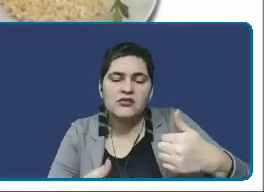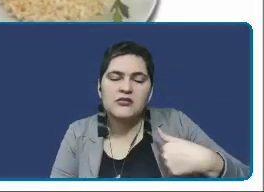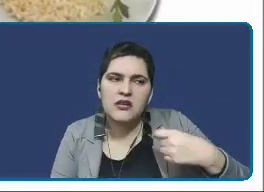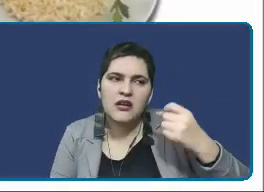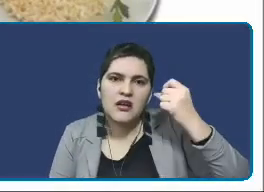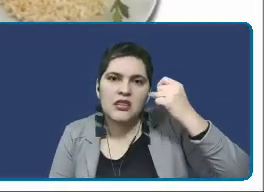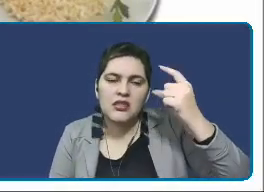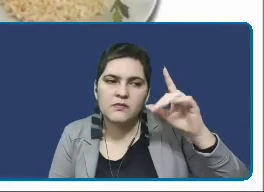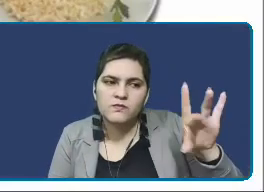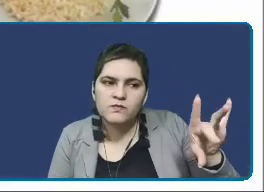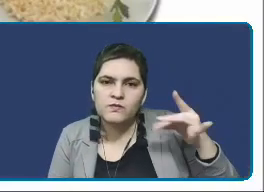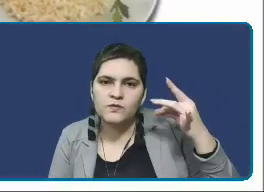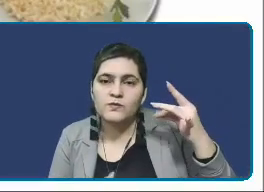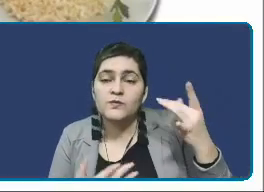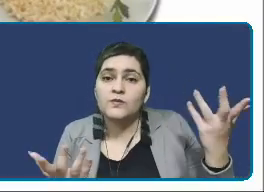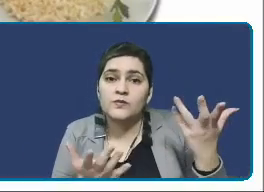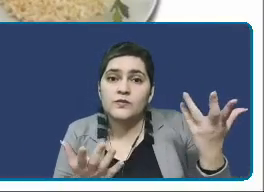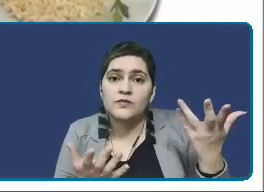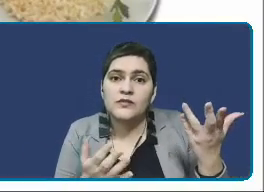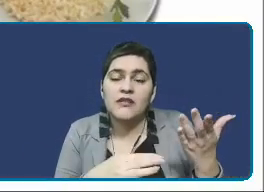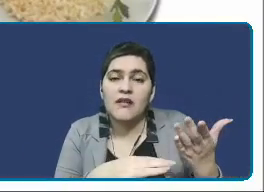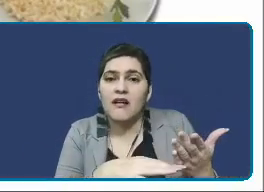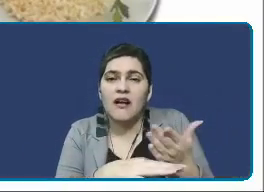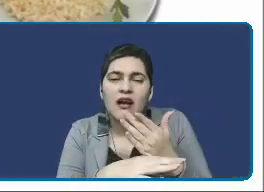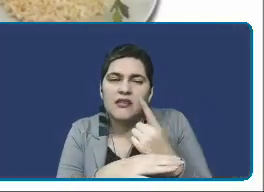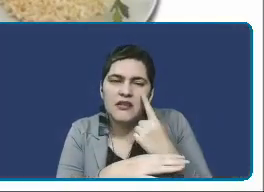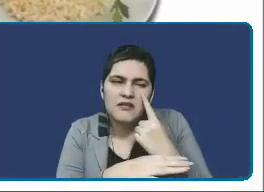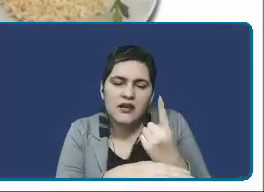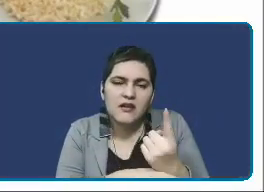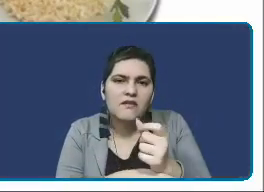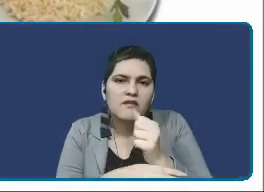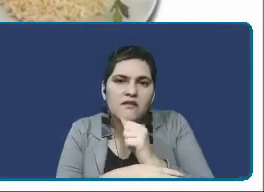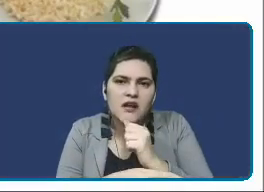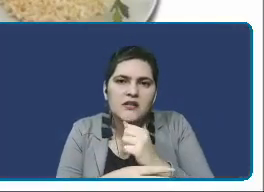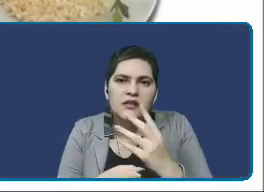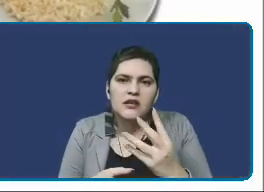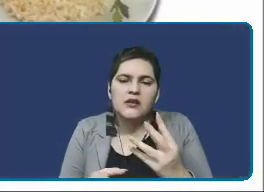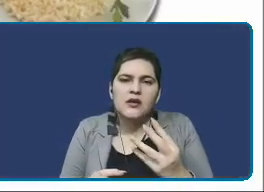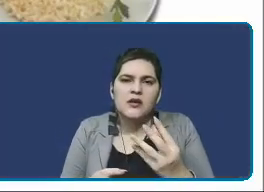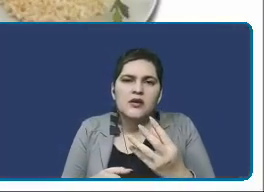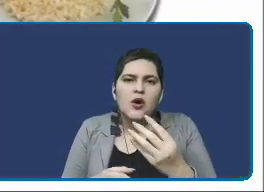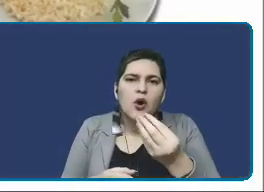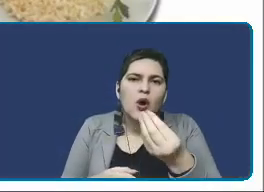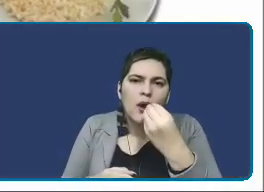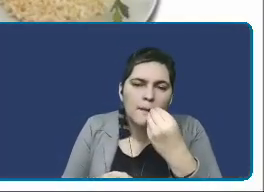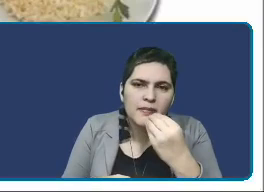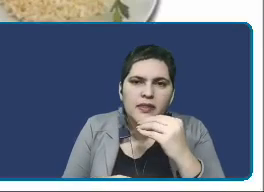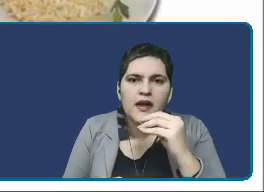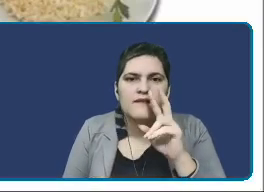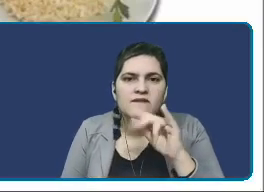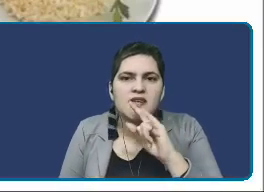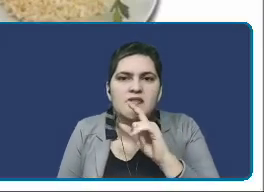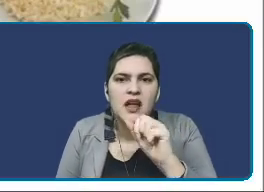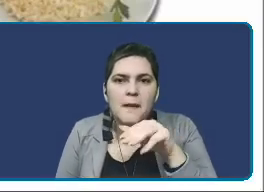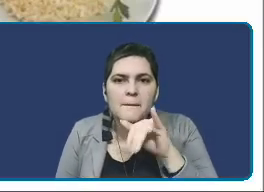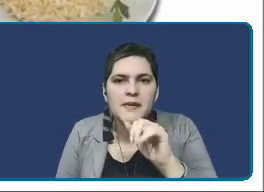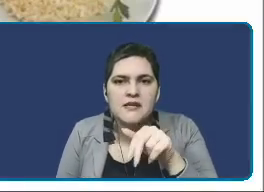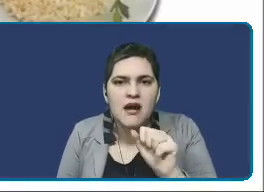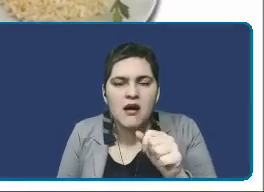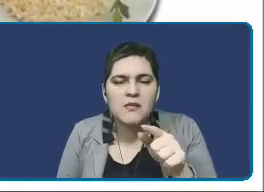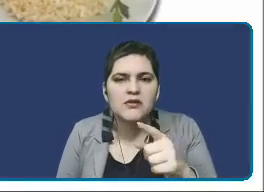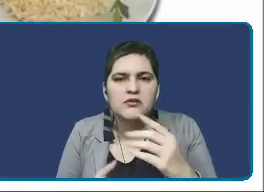mejor desde muy temprano no estoy recibiendo las vitaminas porque he seleccionado. Entonces, si yo llevo